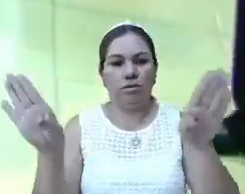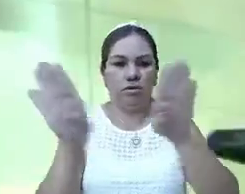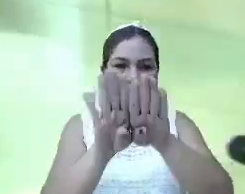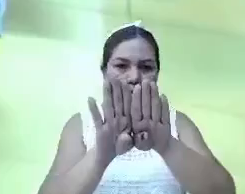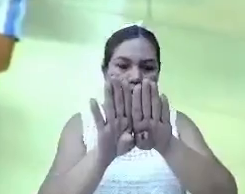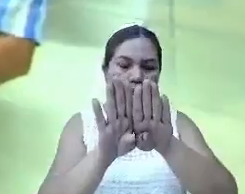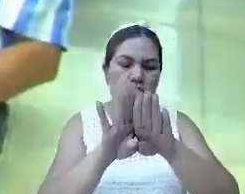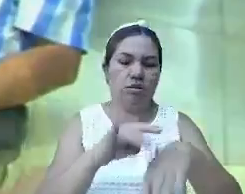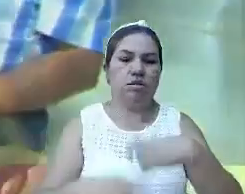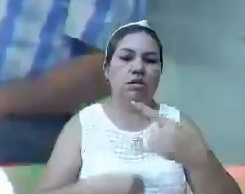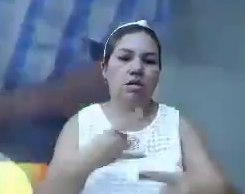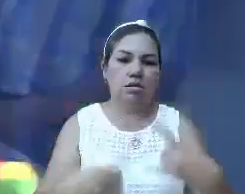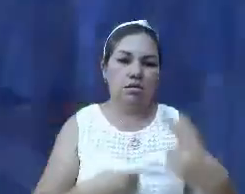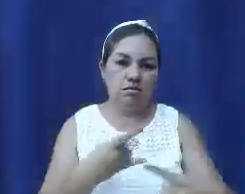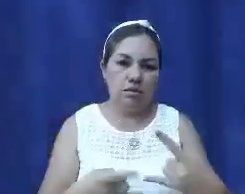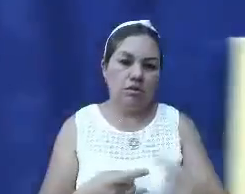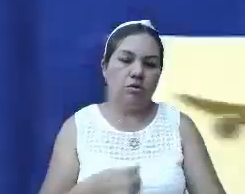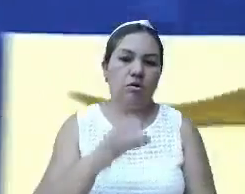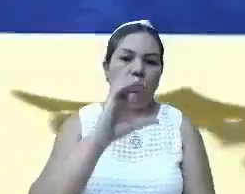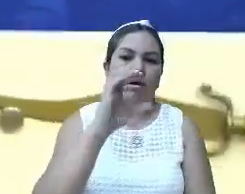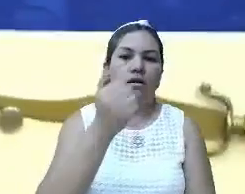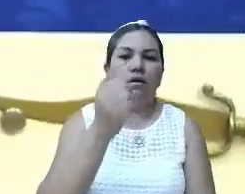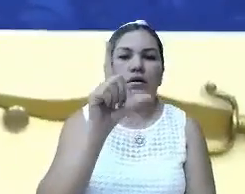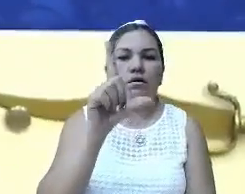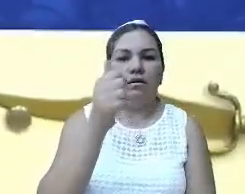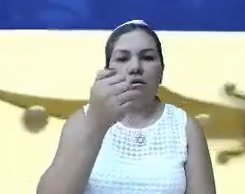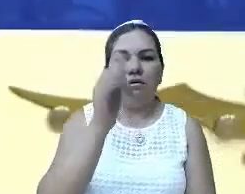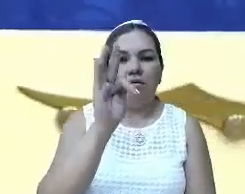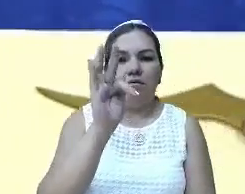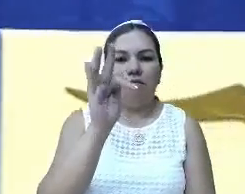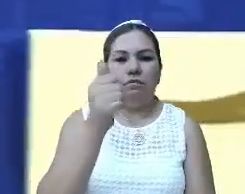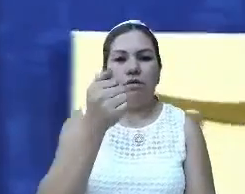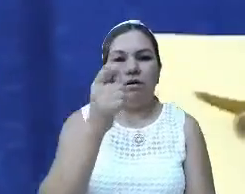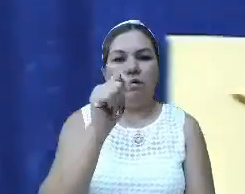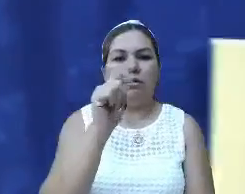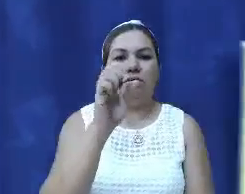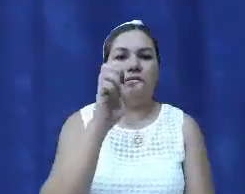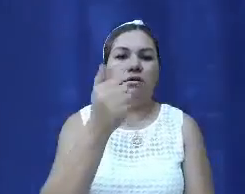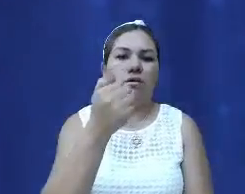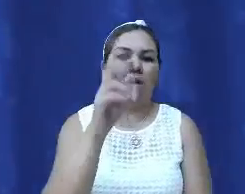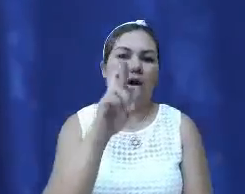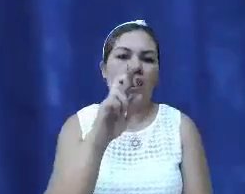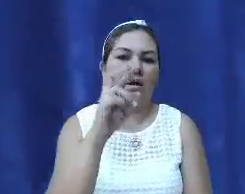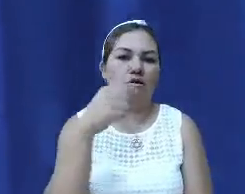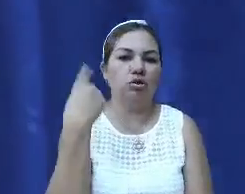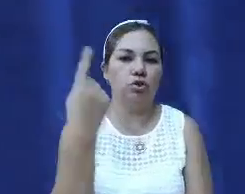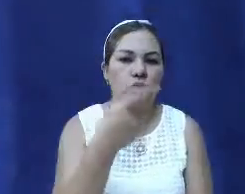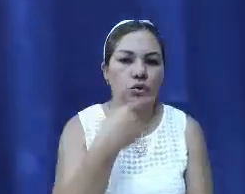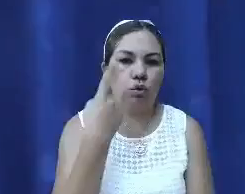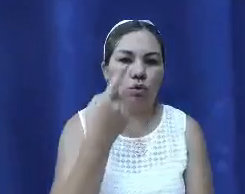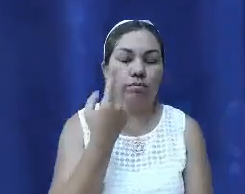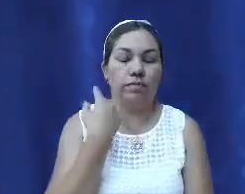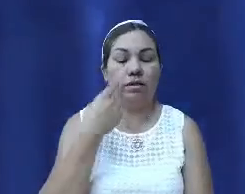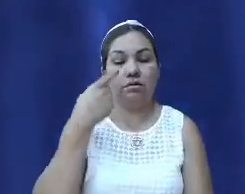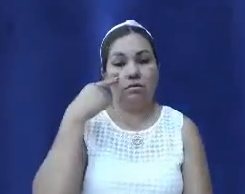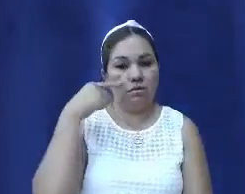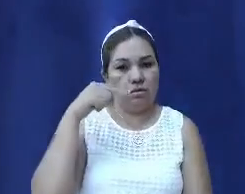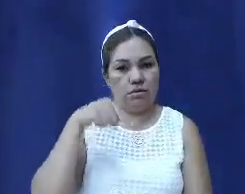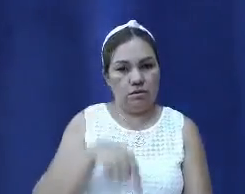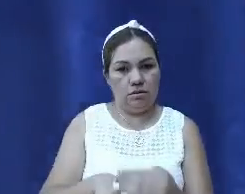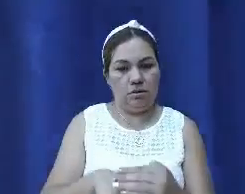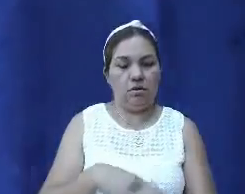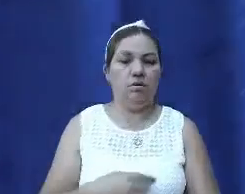y calafatear todo. Eso implica también, diga conmigo, entrar en un profundo